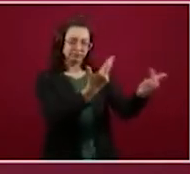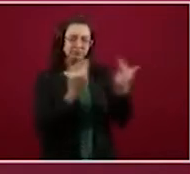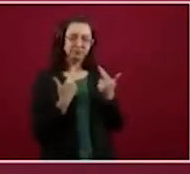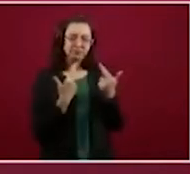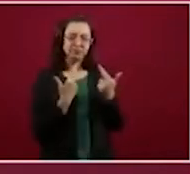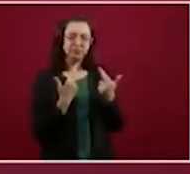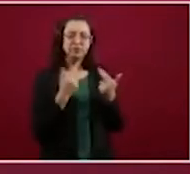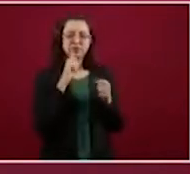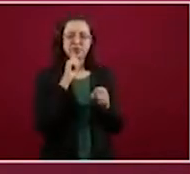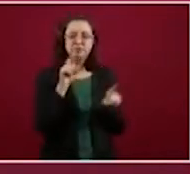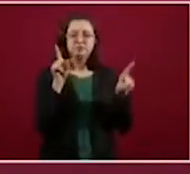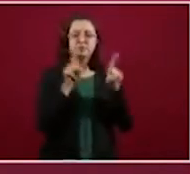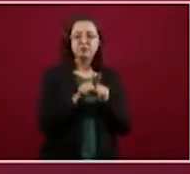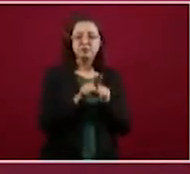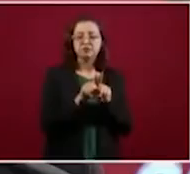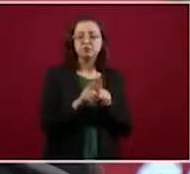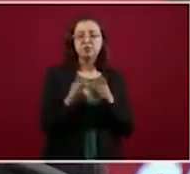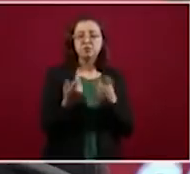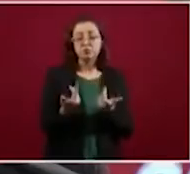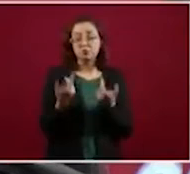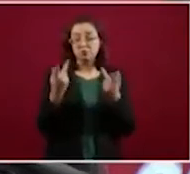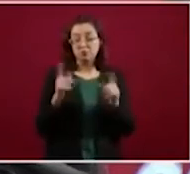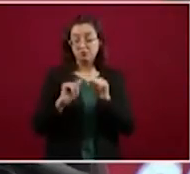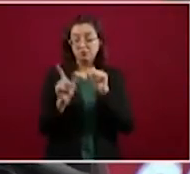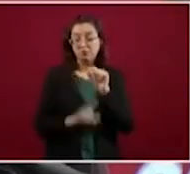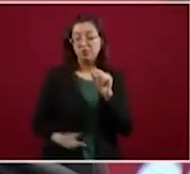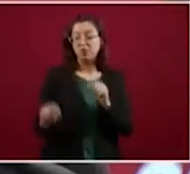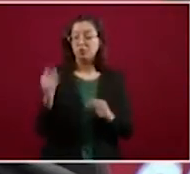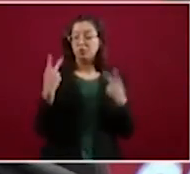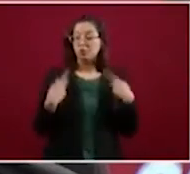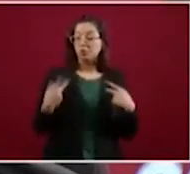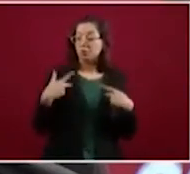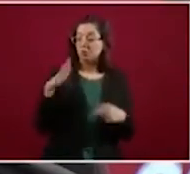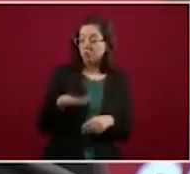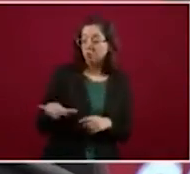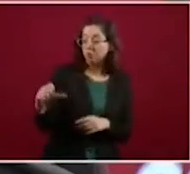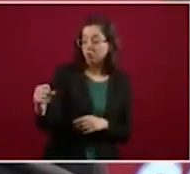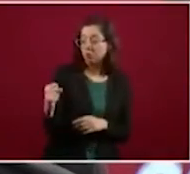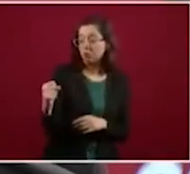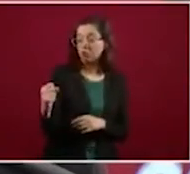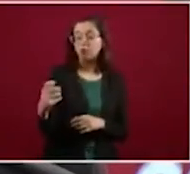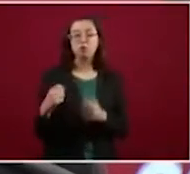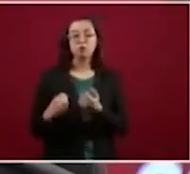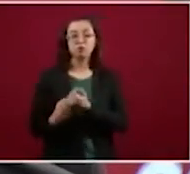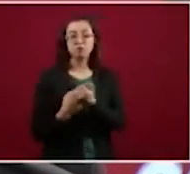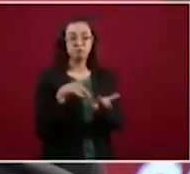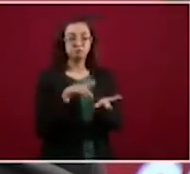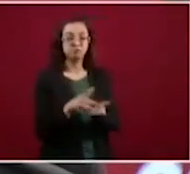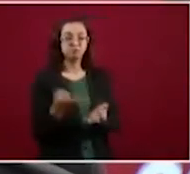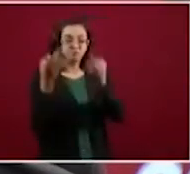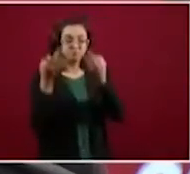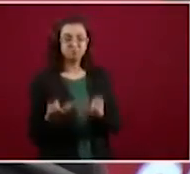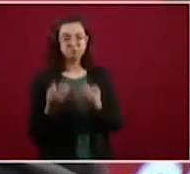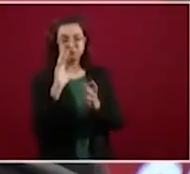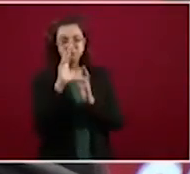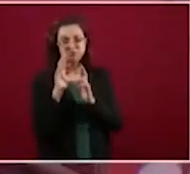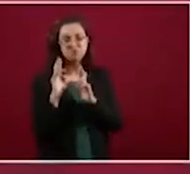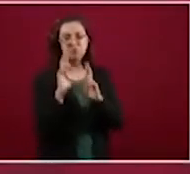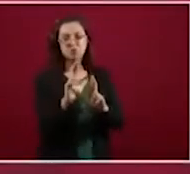del peso de México y su democracia. Es un gobierno vigoroso, fuerte, legítimo y respetado.